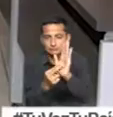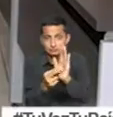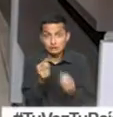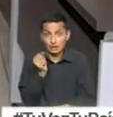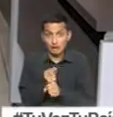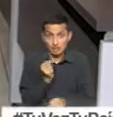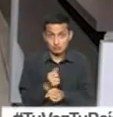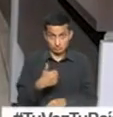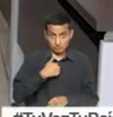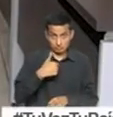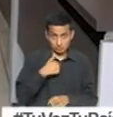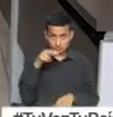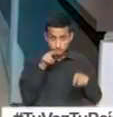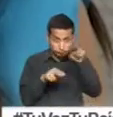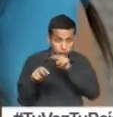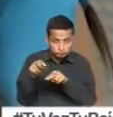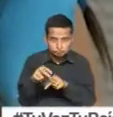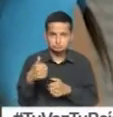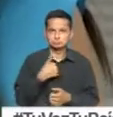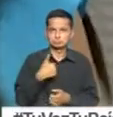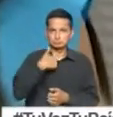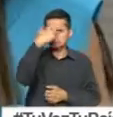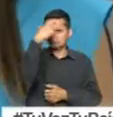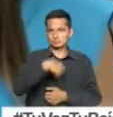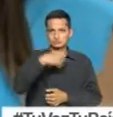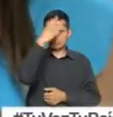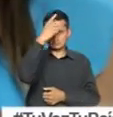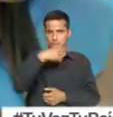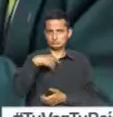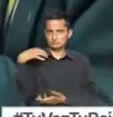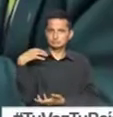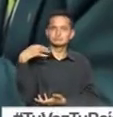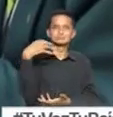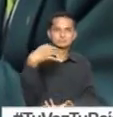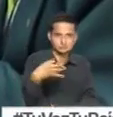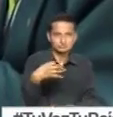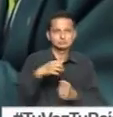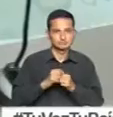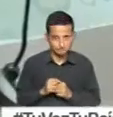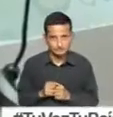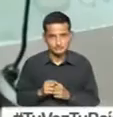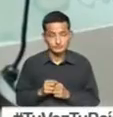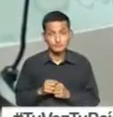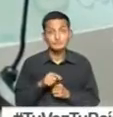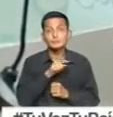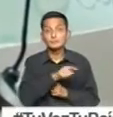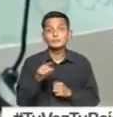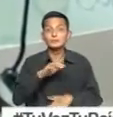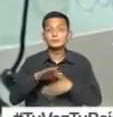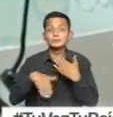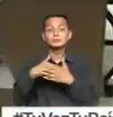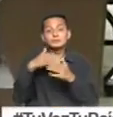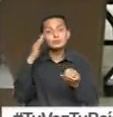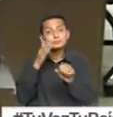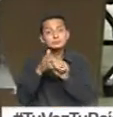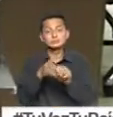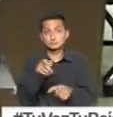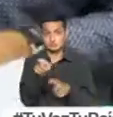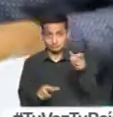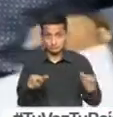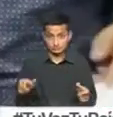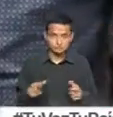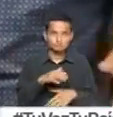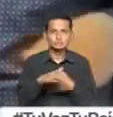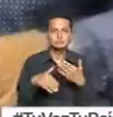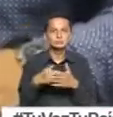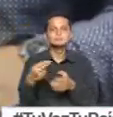como veedor es una iniciativa física y cívica y voluntaria que tiene como objetivo que la sociedad sea parte